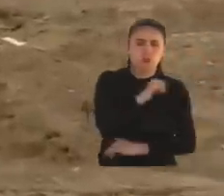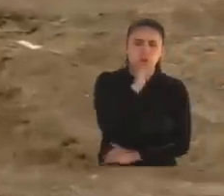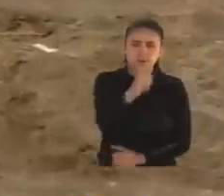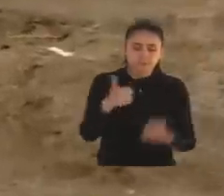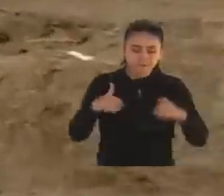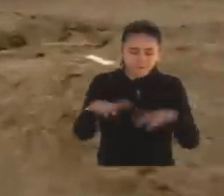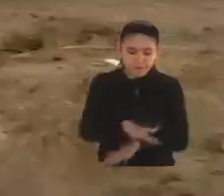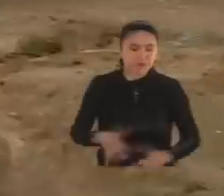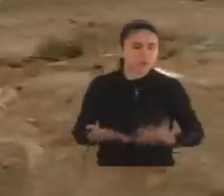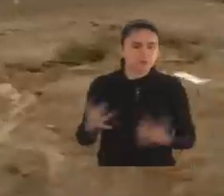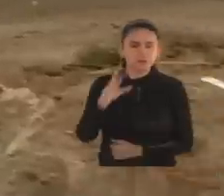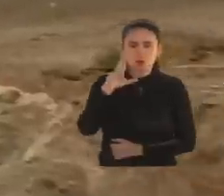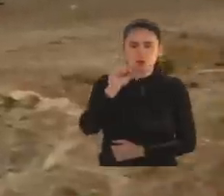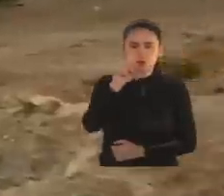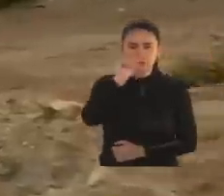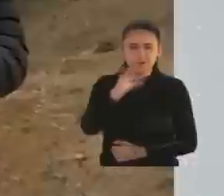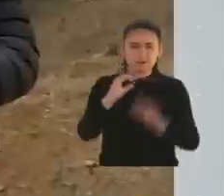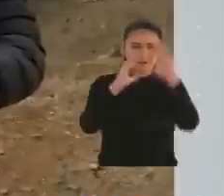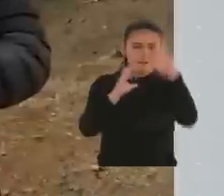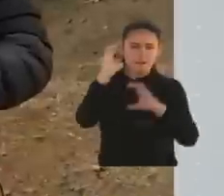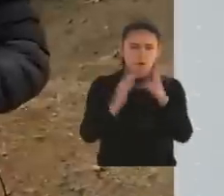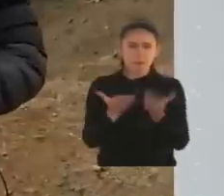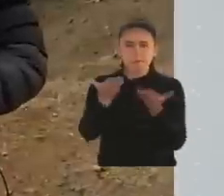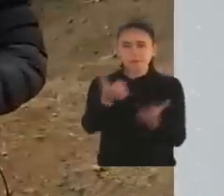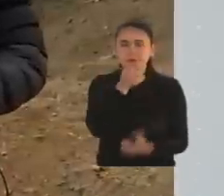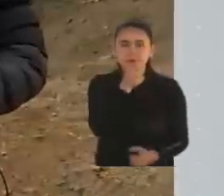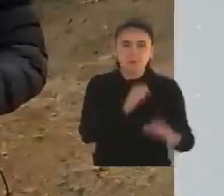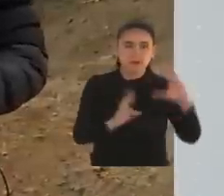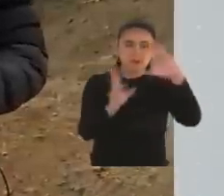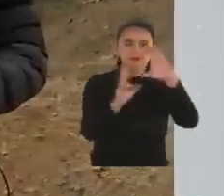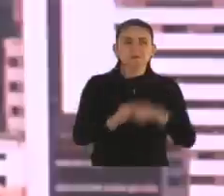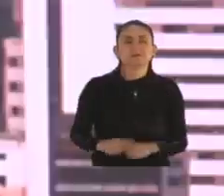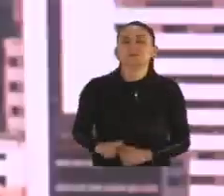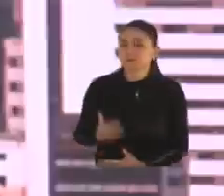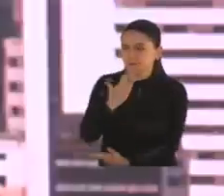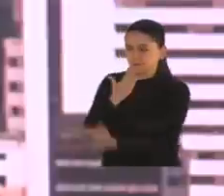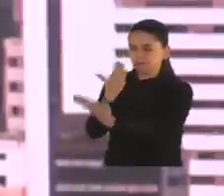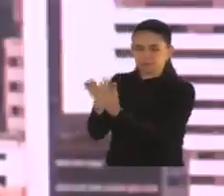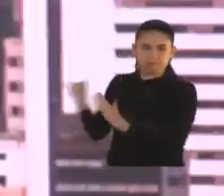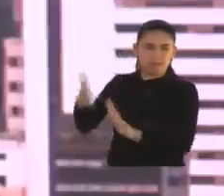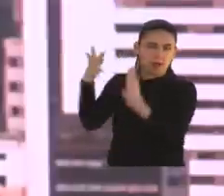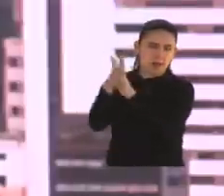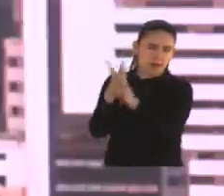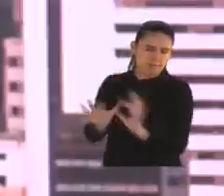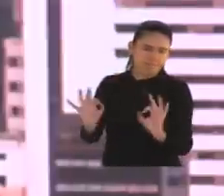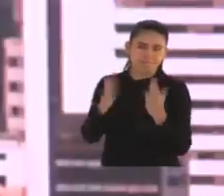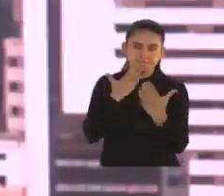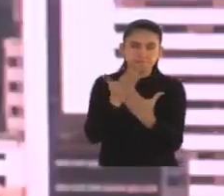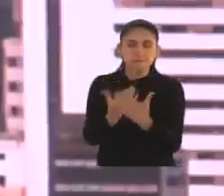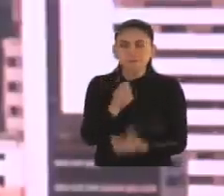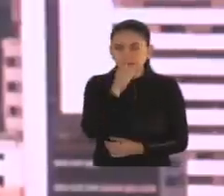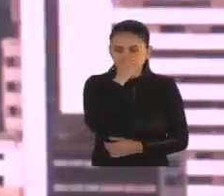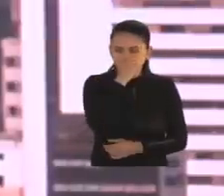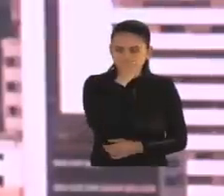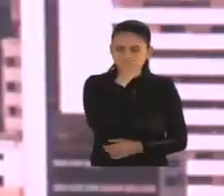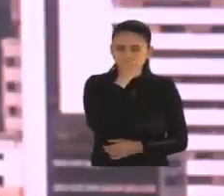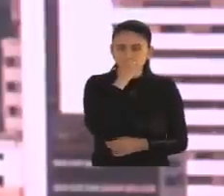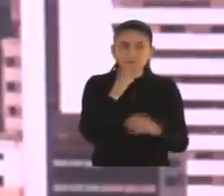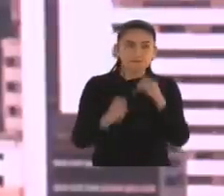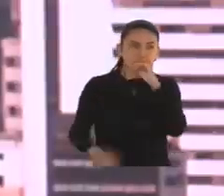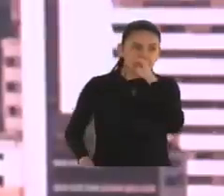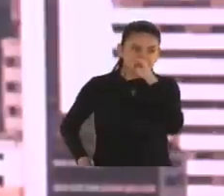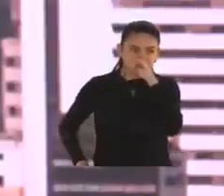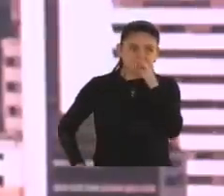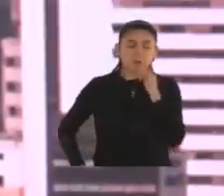municipio de Rosas, en el sur del Cauca, a Carlos Andrés Gómez, Noticias RCN. Carlos, gracias por esta información. Y donde también hubo una reunión importante fue